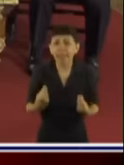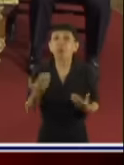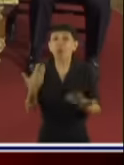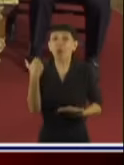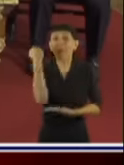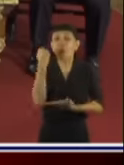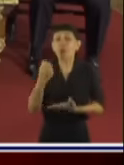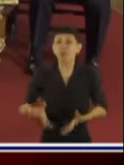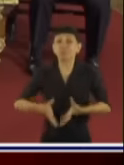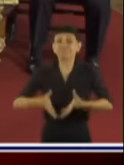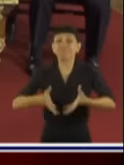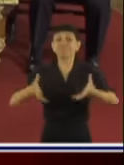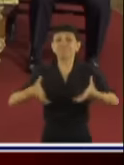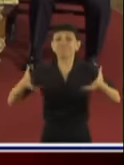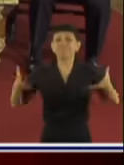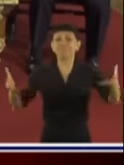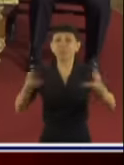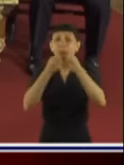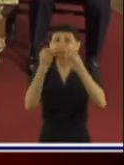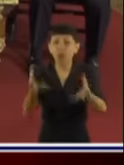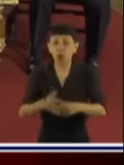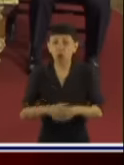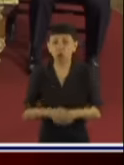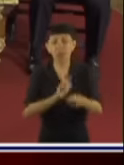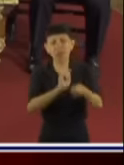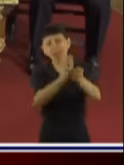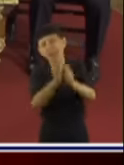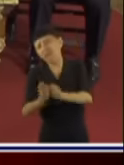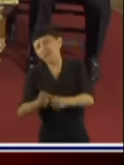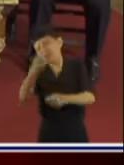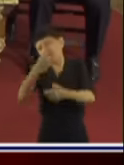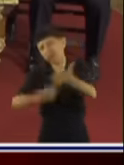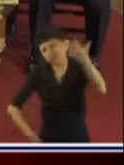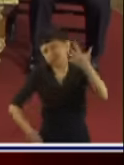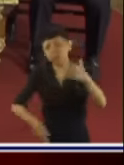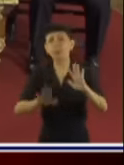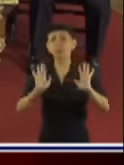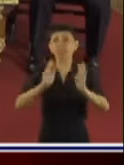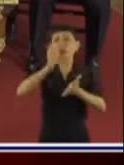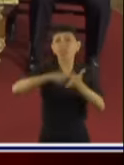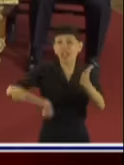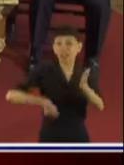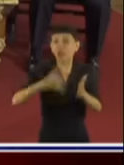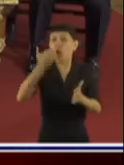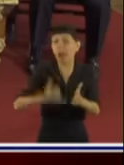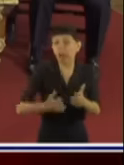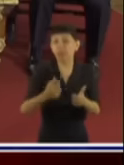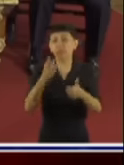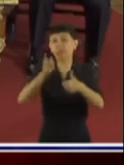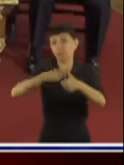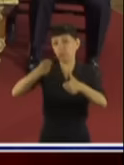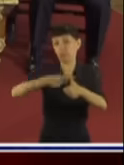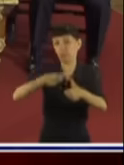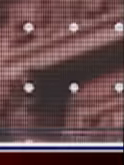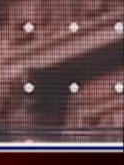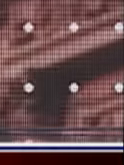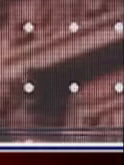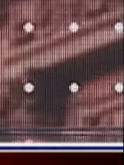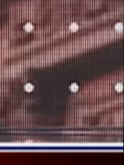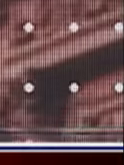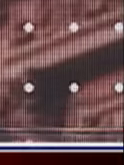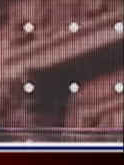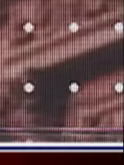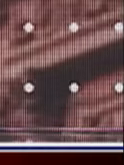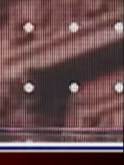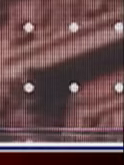que es la forma, pero no tanto el fondo. Bien. Con muchos de estos puntos que estamos viendo. Bien, ahora Gabriel, uno cuando